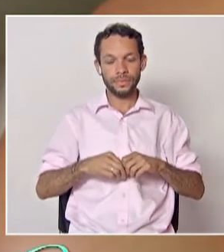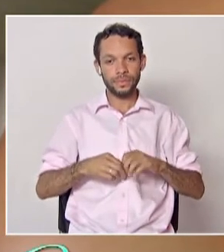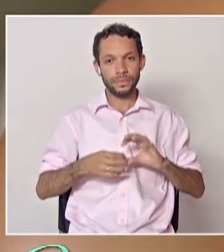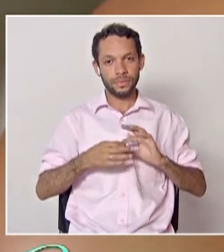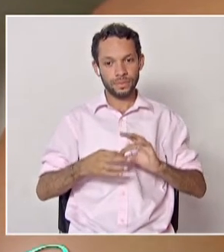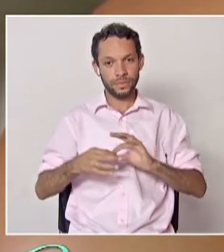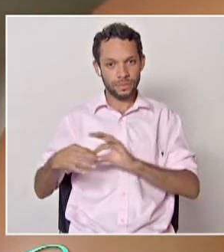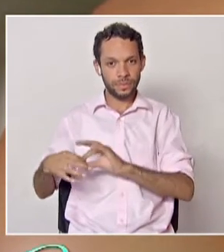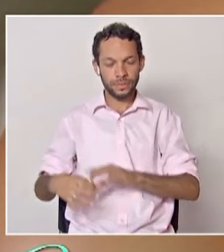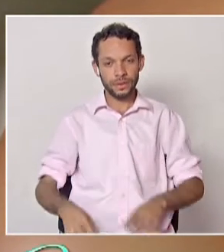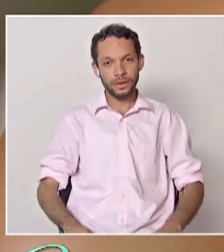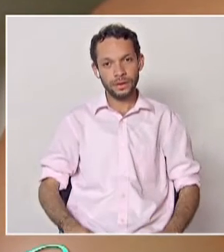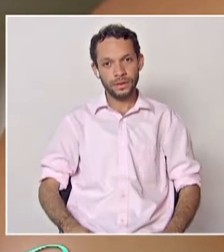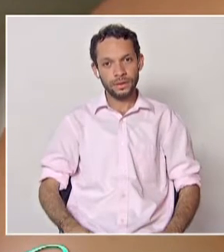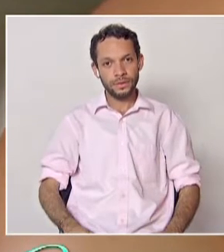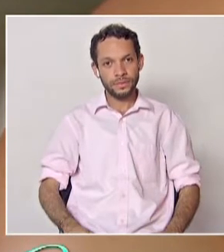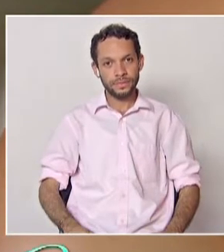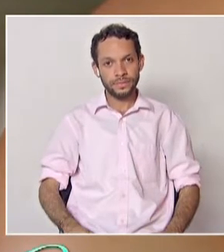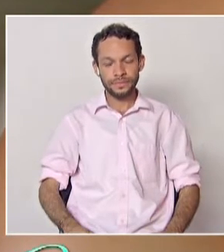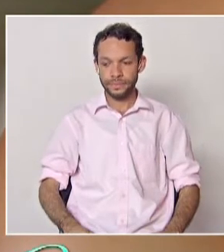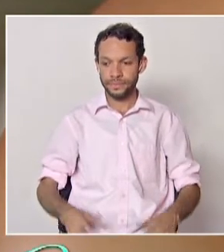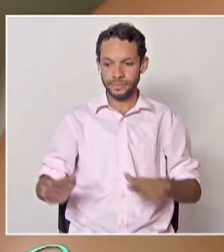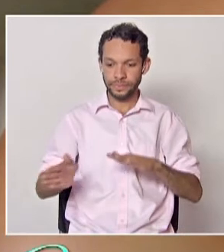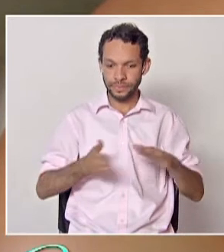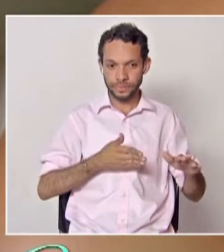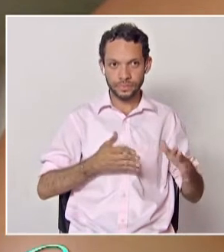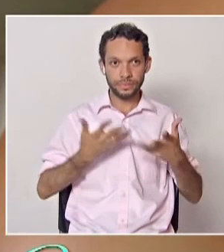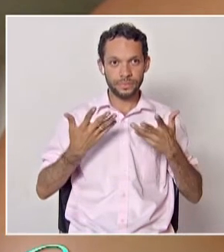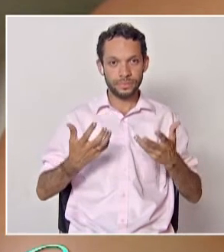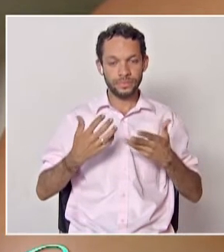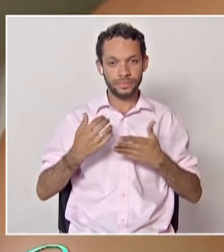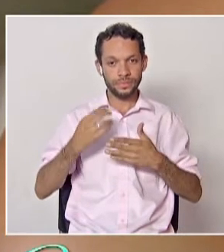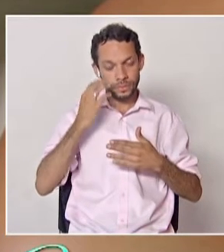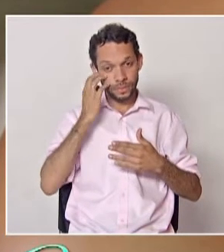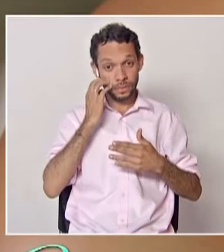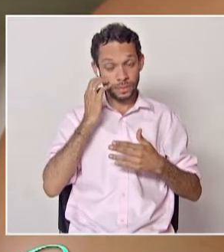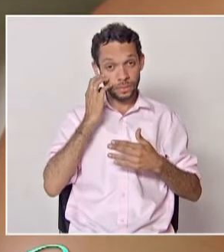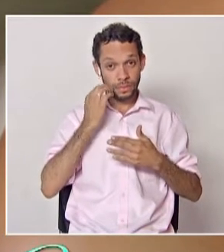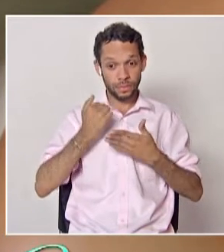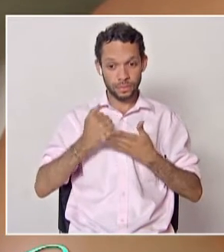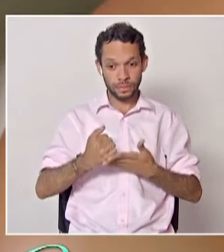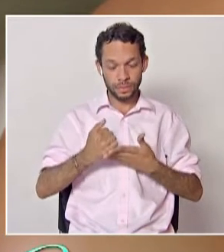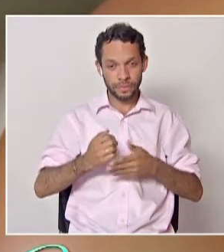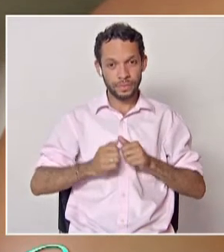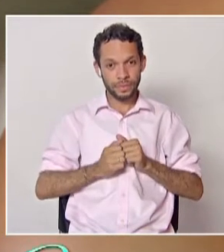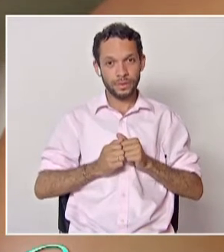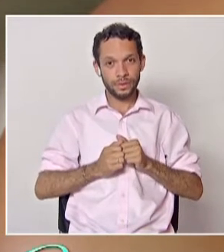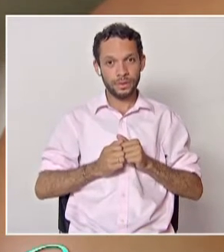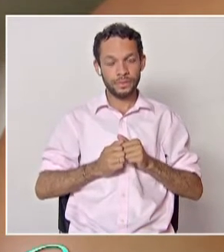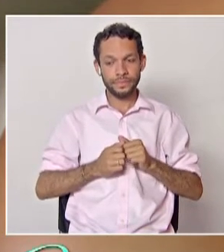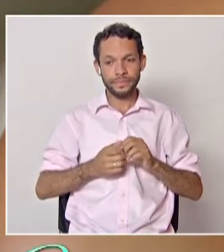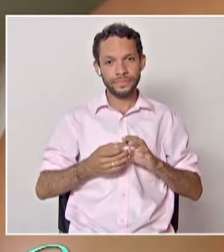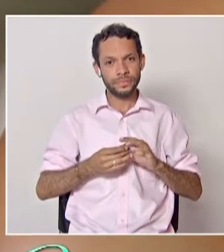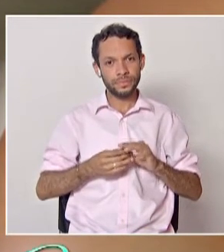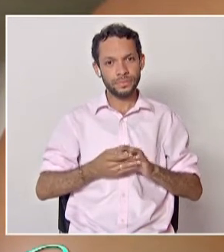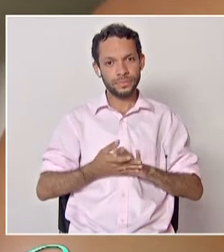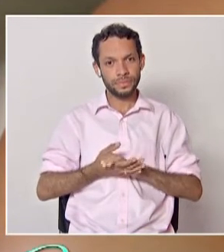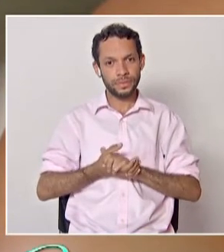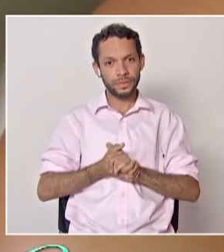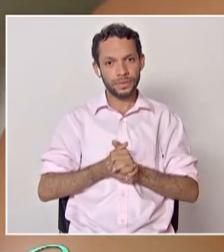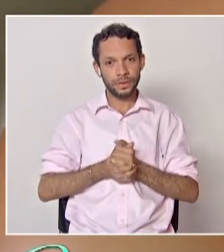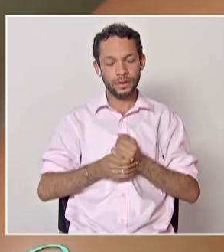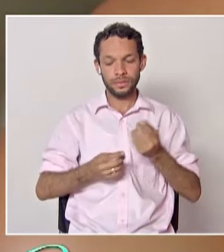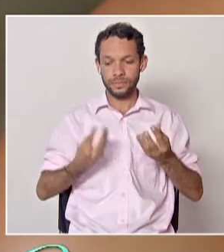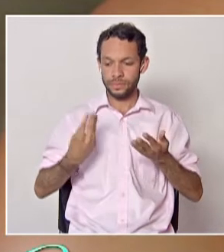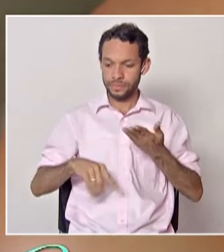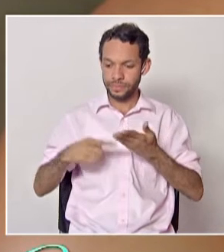agujas de acupuntura, sino que además de eso tenemos que indicarle los puntos o las zonas de fuego por las cuales deben salir. Entonces lo que hace la